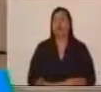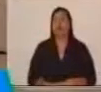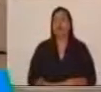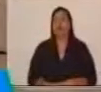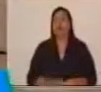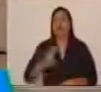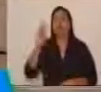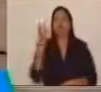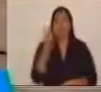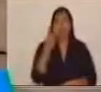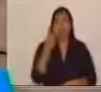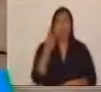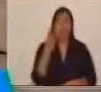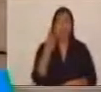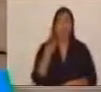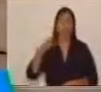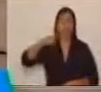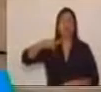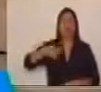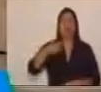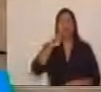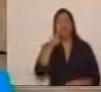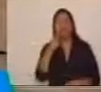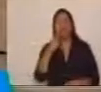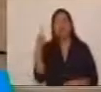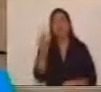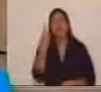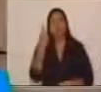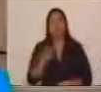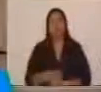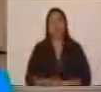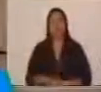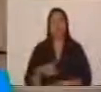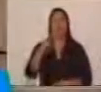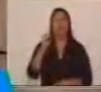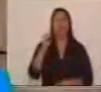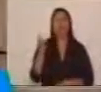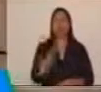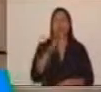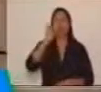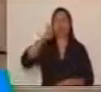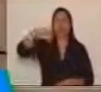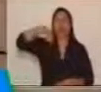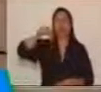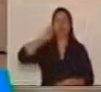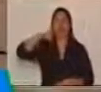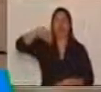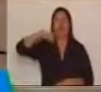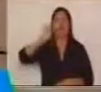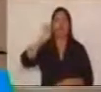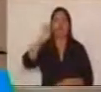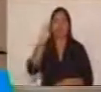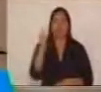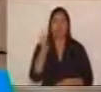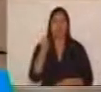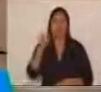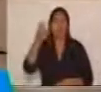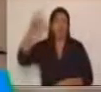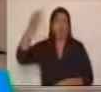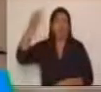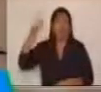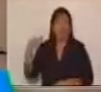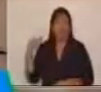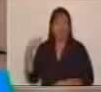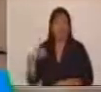vamos a mencionar la epopeya. La epopeya, aquellos cantos alegóricos que les contaba en la literatura clásica. Mencionamos